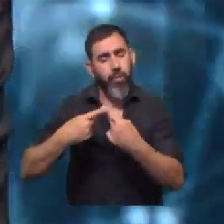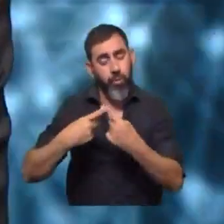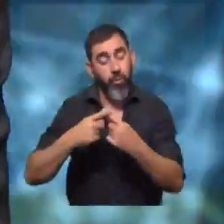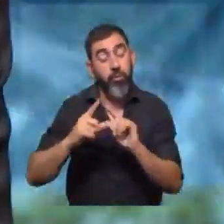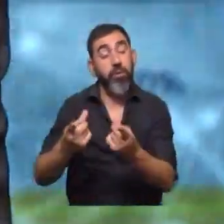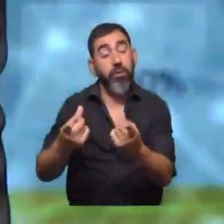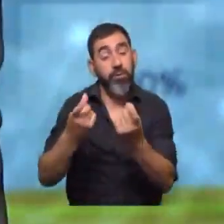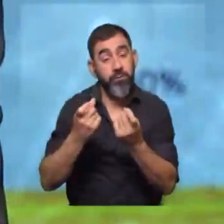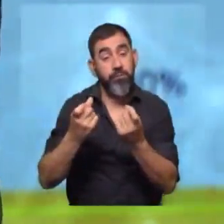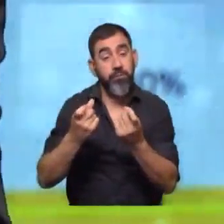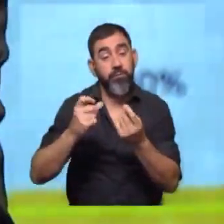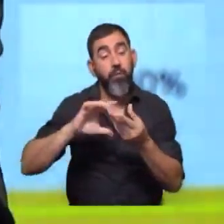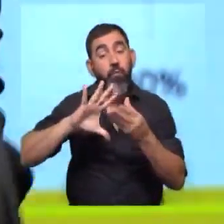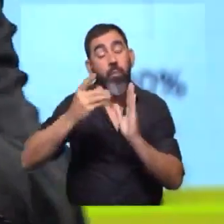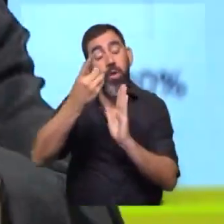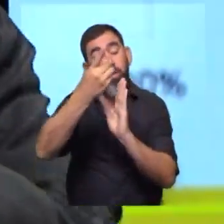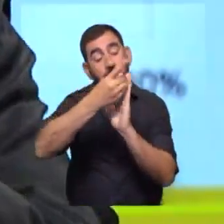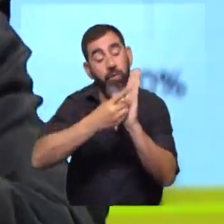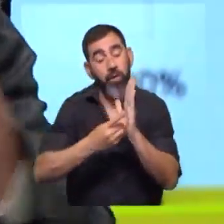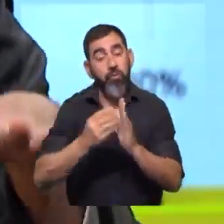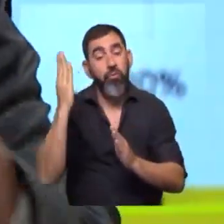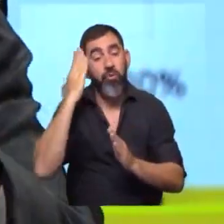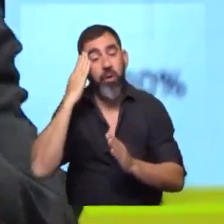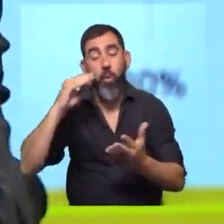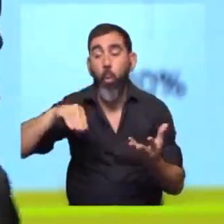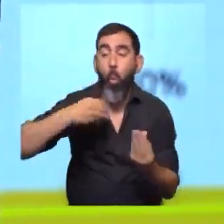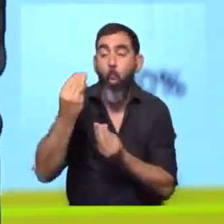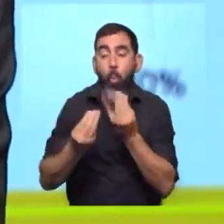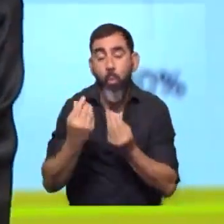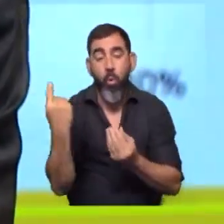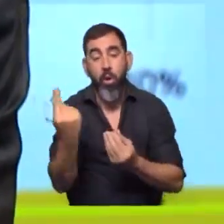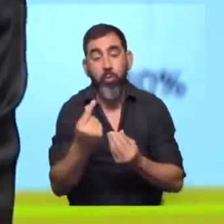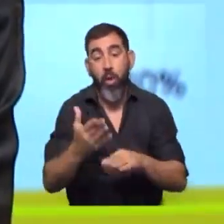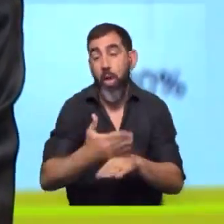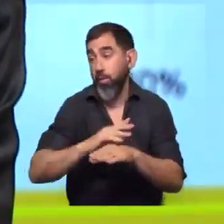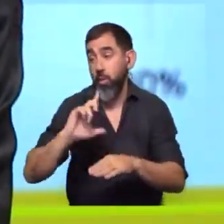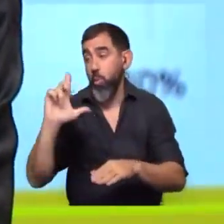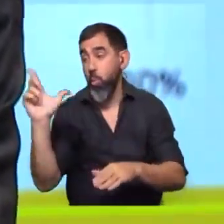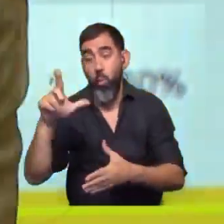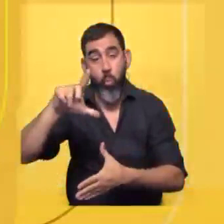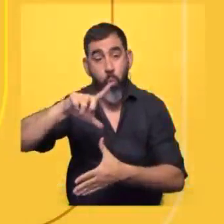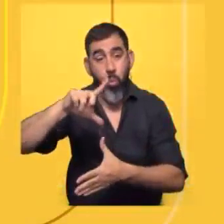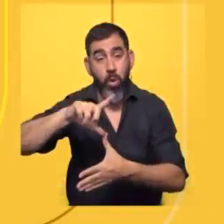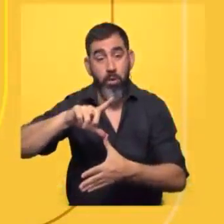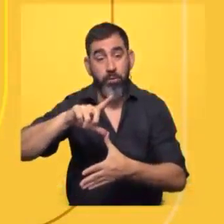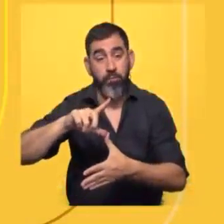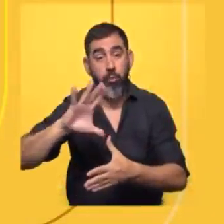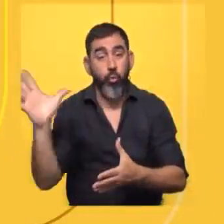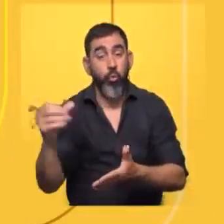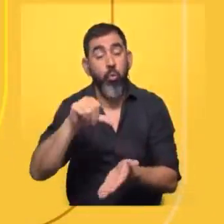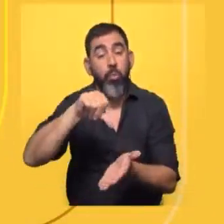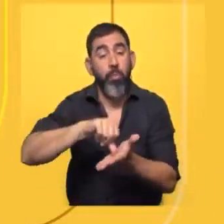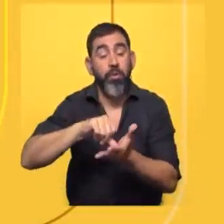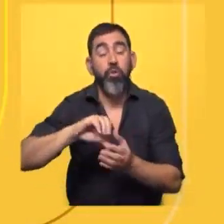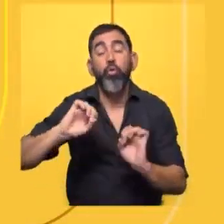requiere de tener una línea de datos común. Tenemos que saber dónde estamos parados, y eso no existía para América Latina. América Latina era un apéndice, todos los países de América Latina,